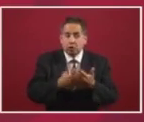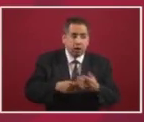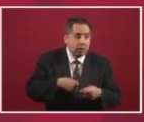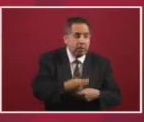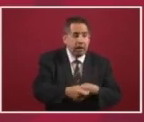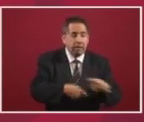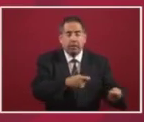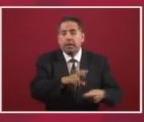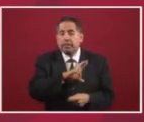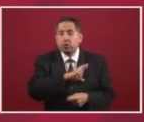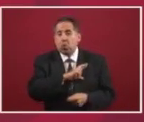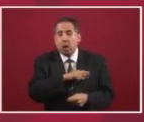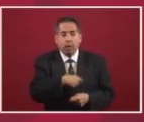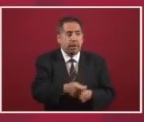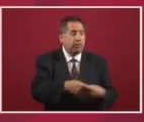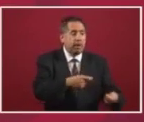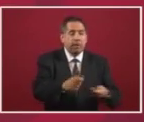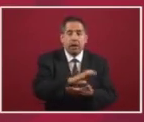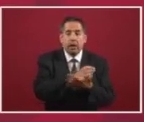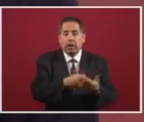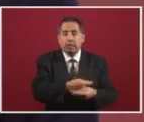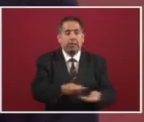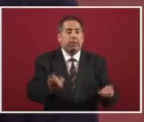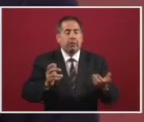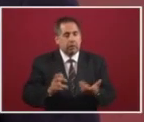a particulares.